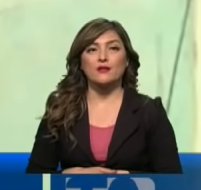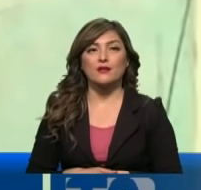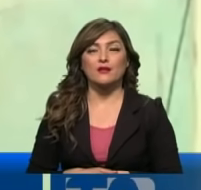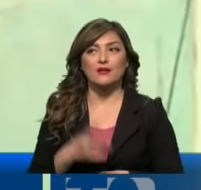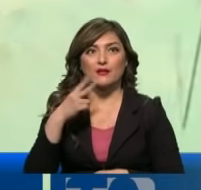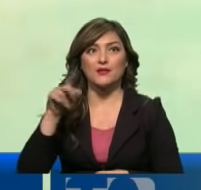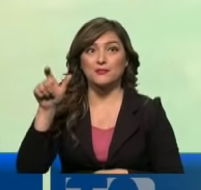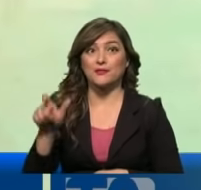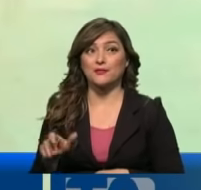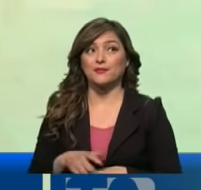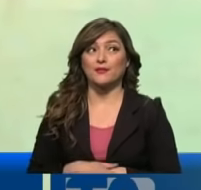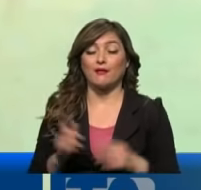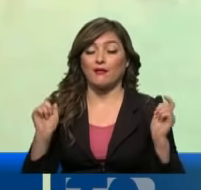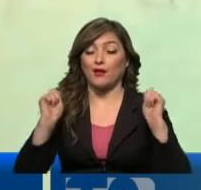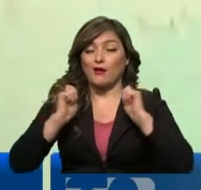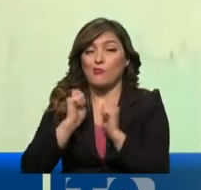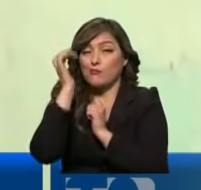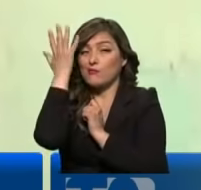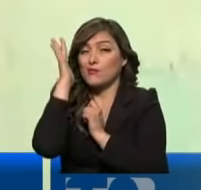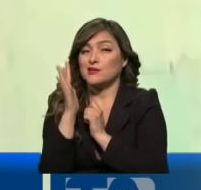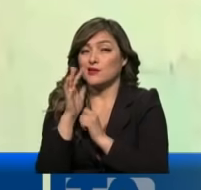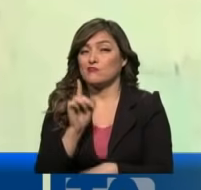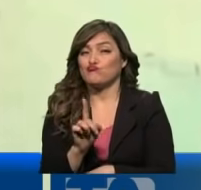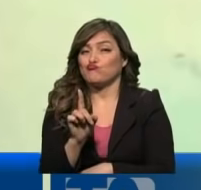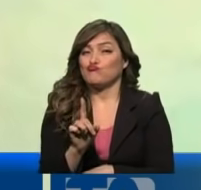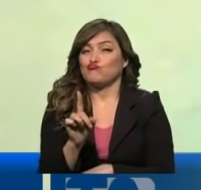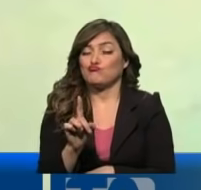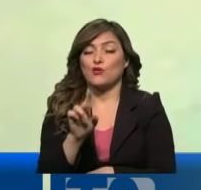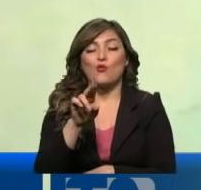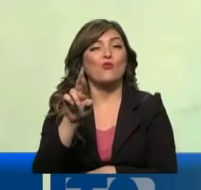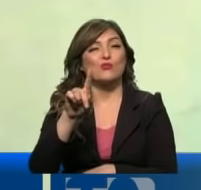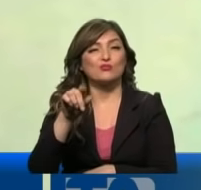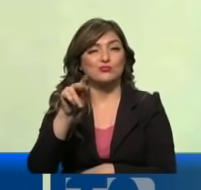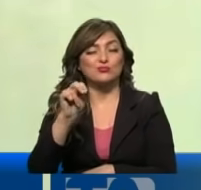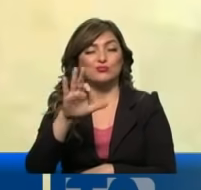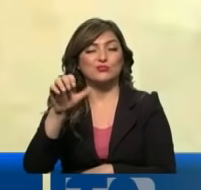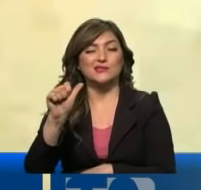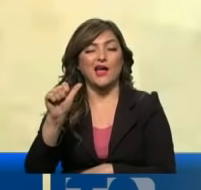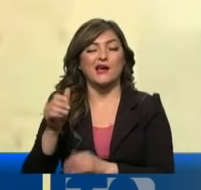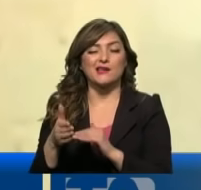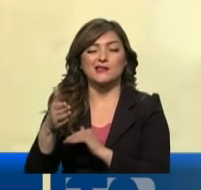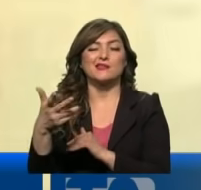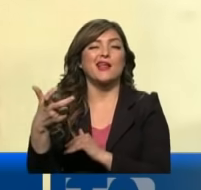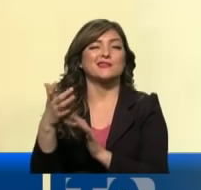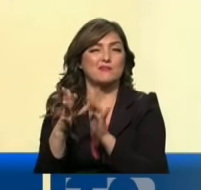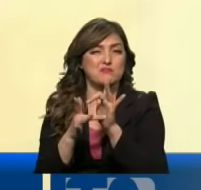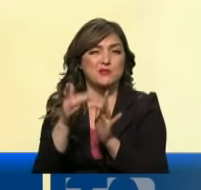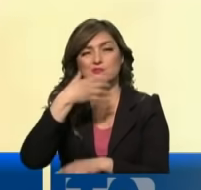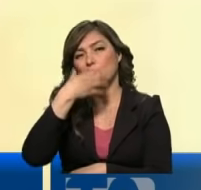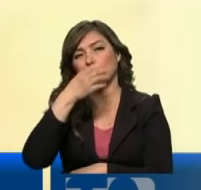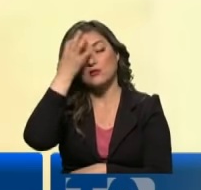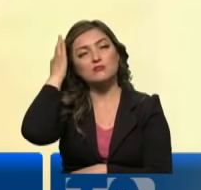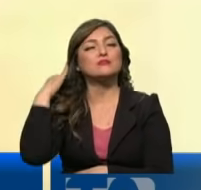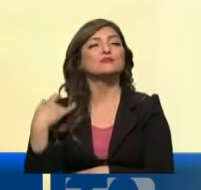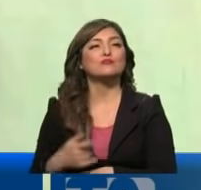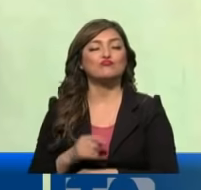Fíjese bien en esta persona con chompa amarilla que camina por la avenida Urdaneta y 13 de Abril en Ambato. El hombre avanza unos pasos